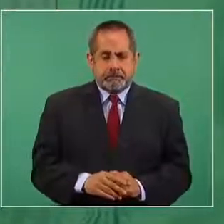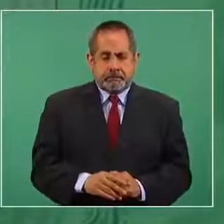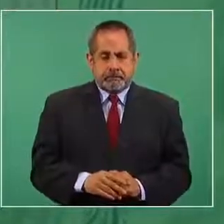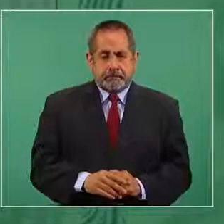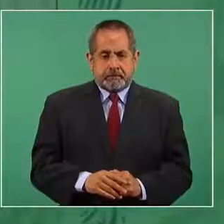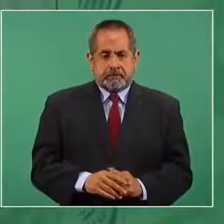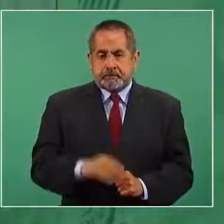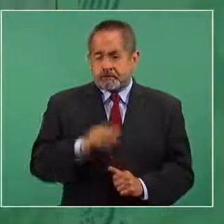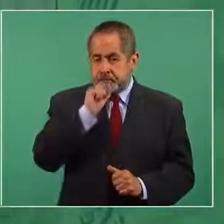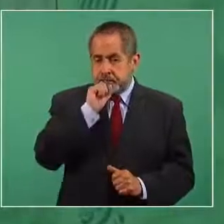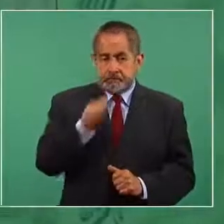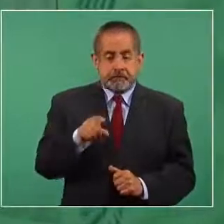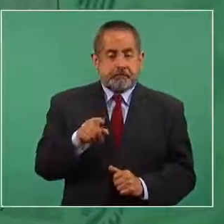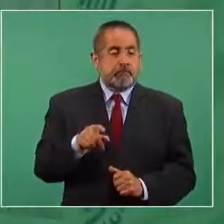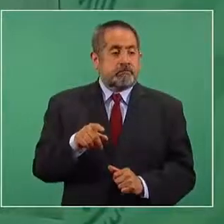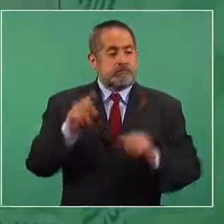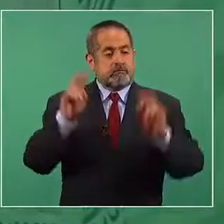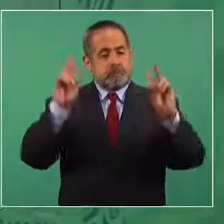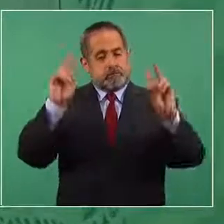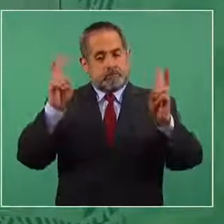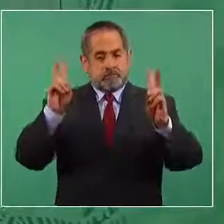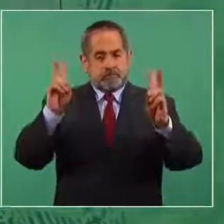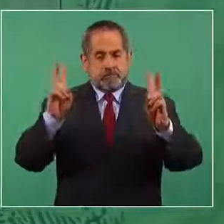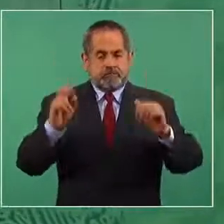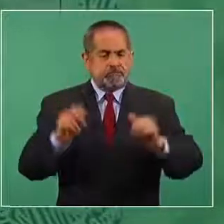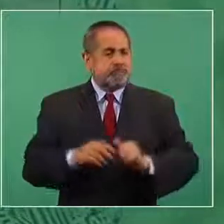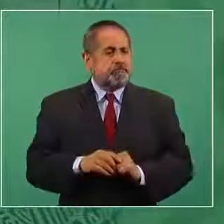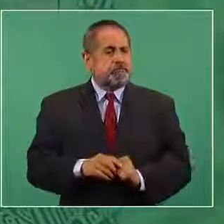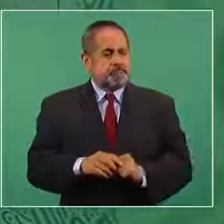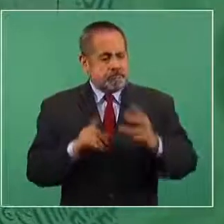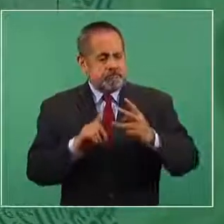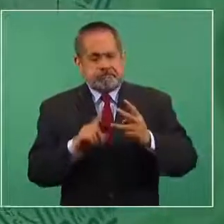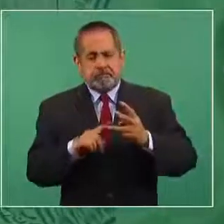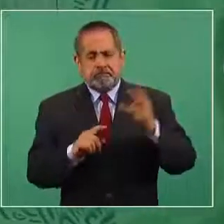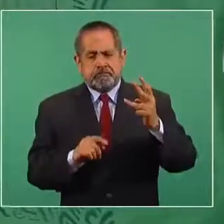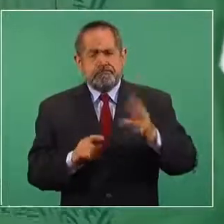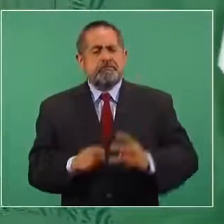se trató el tema